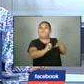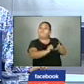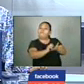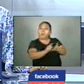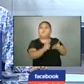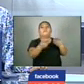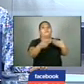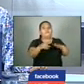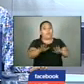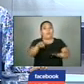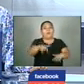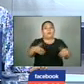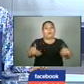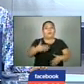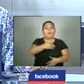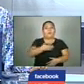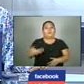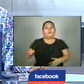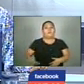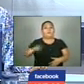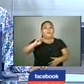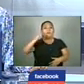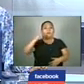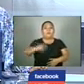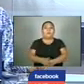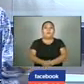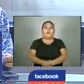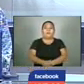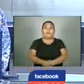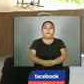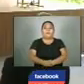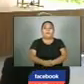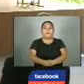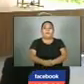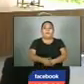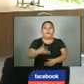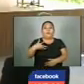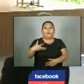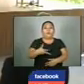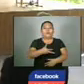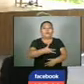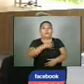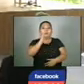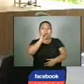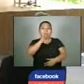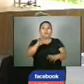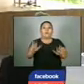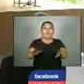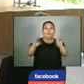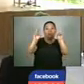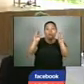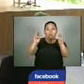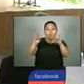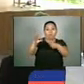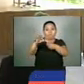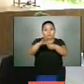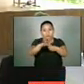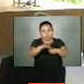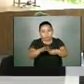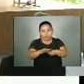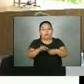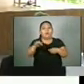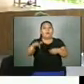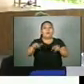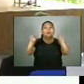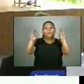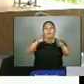el vicepresidente de la República. Por eso lo hemos puesto desde el preámbulo, esa vocación integracionalista de El